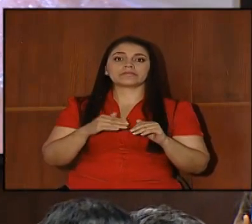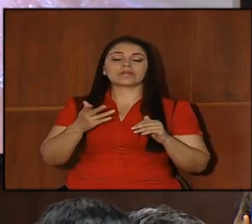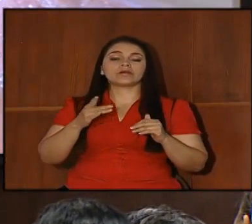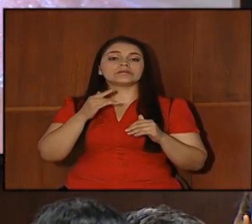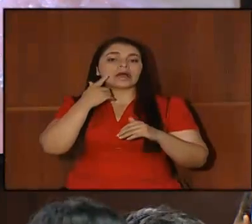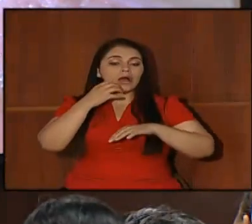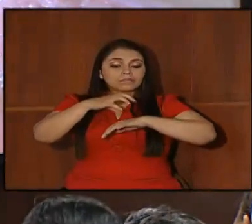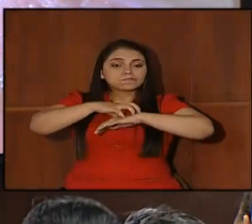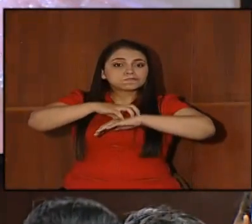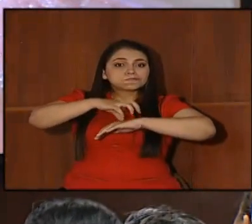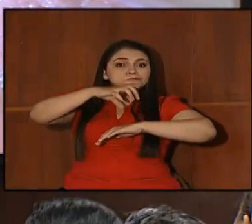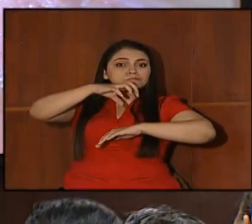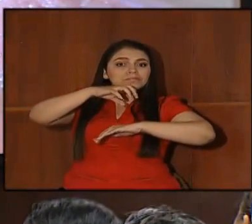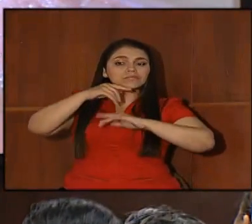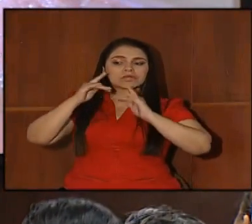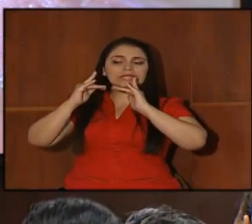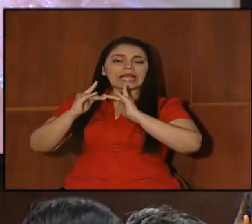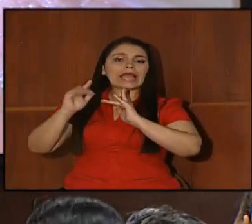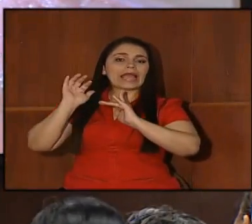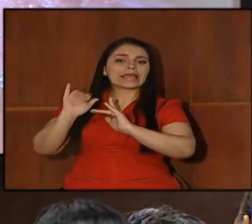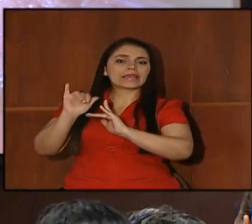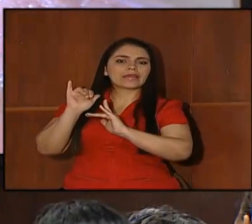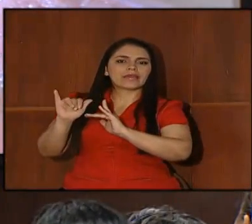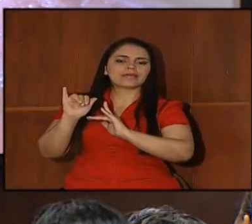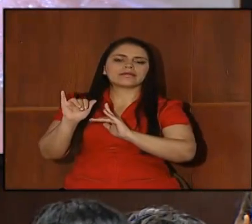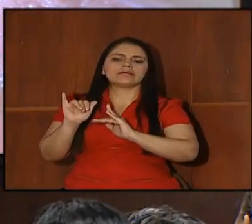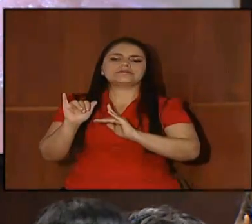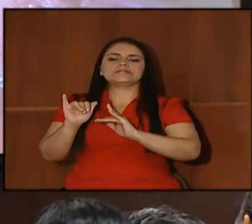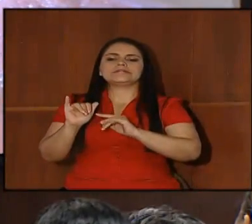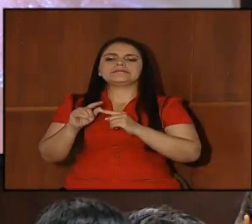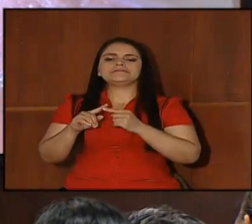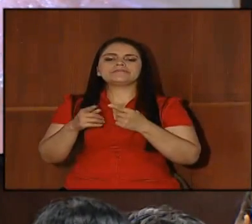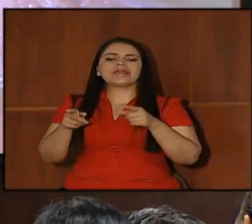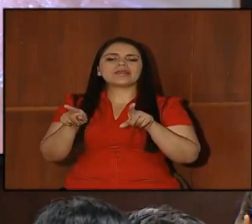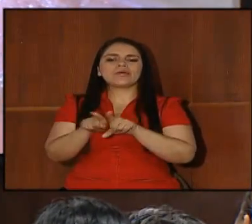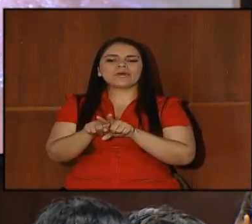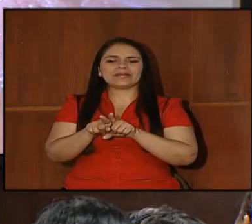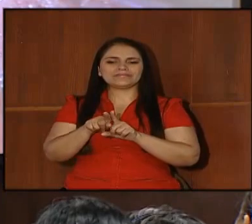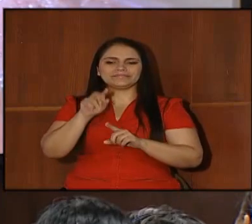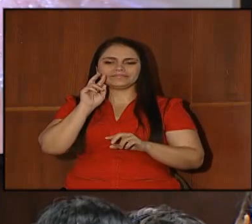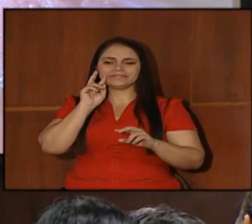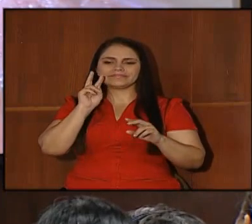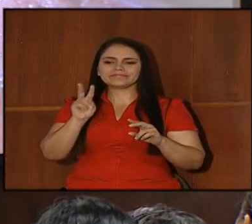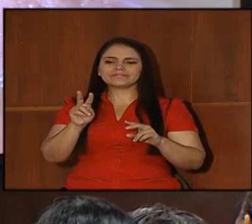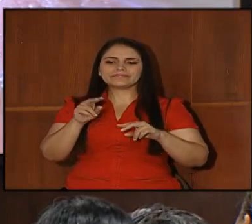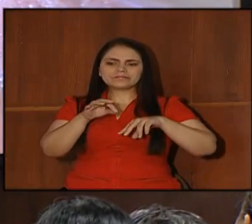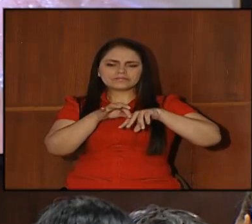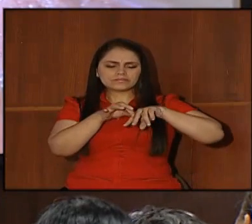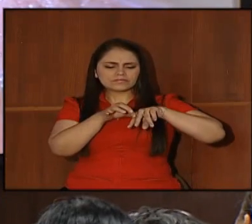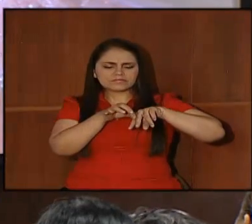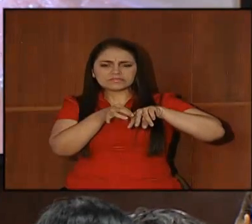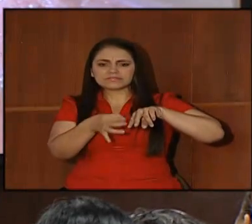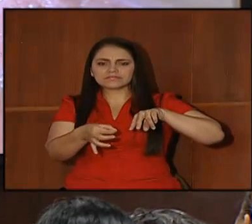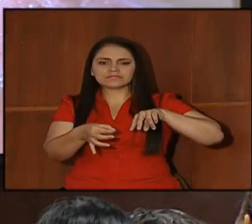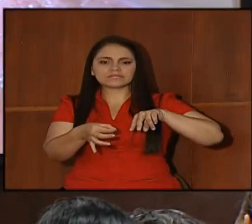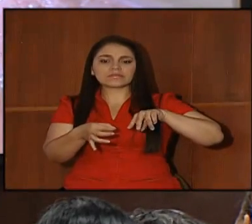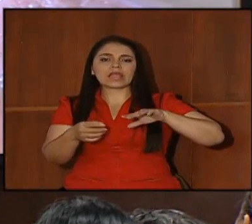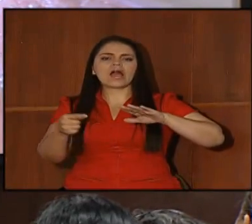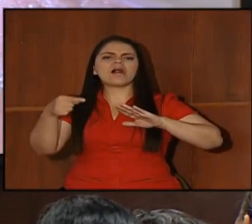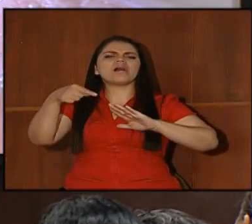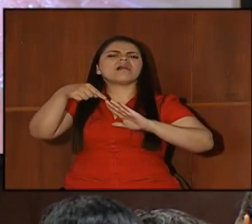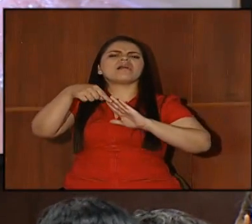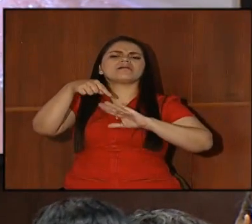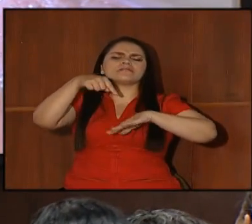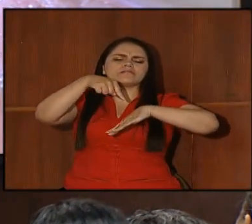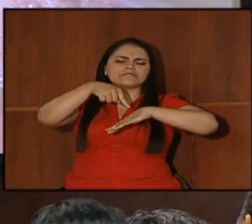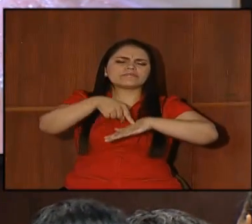úlceras ocasionadas por presión, son úlceras donde usted ve la costrica, pero esa costra se extiende hacia abajo,